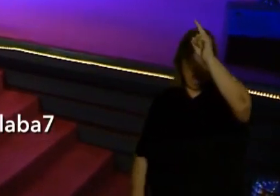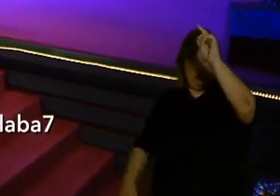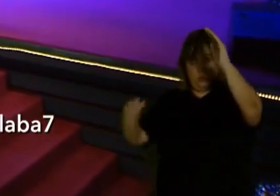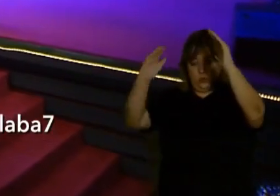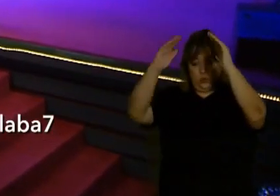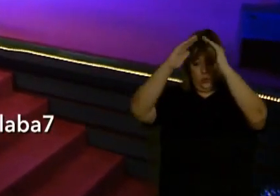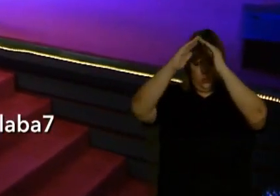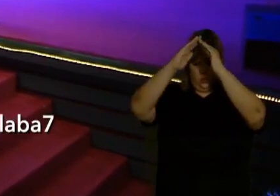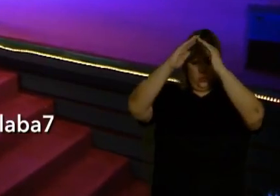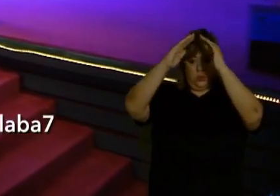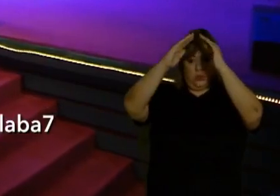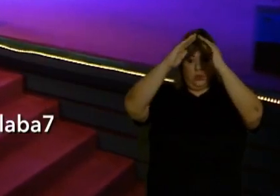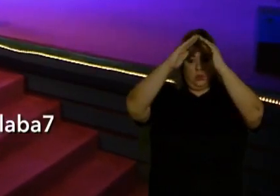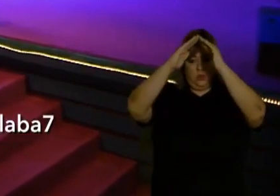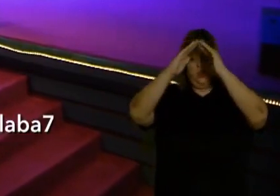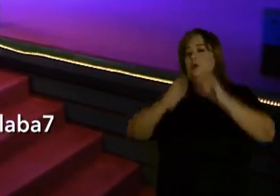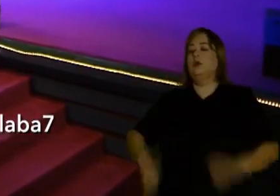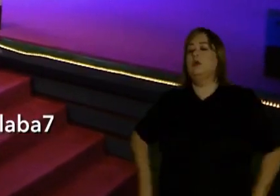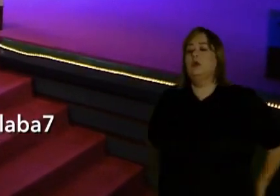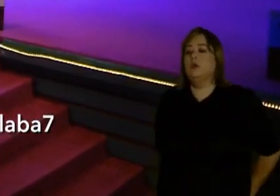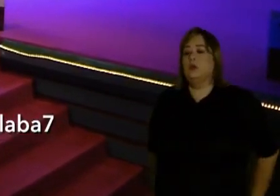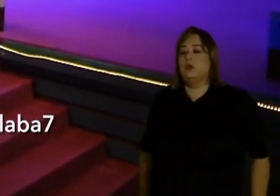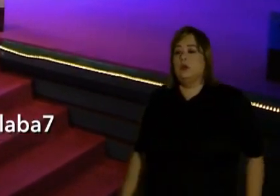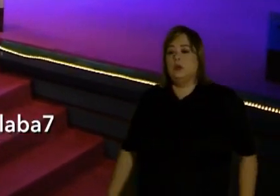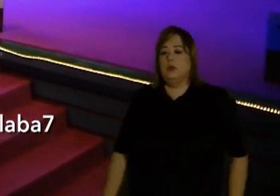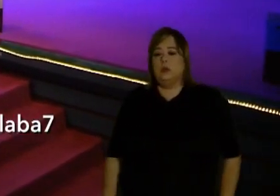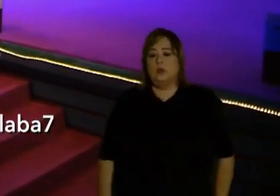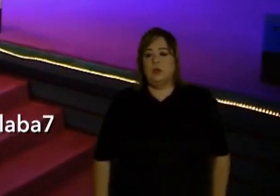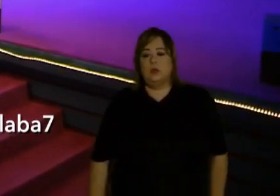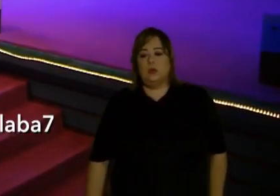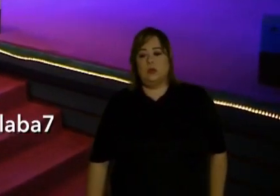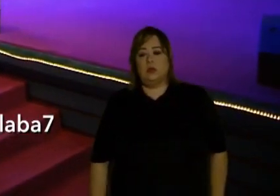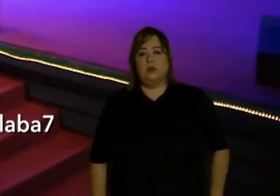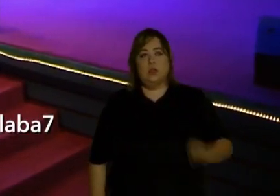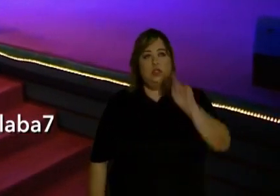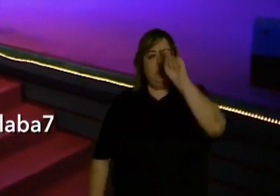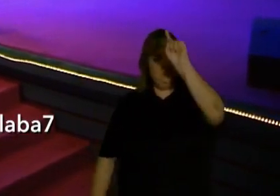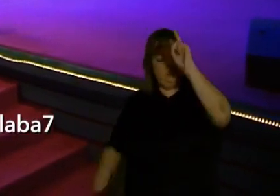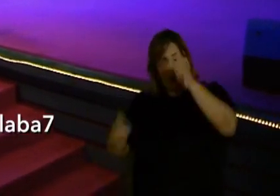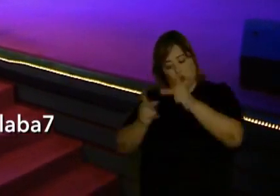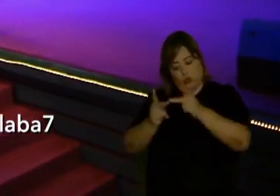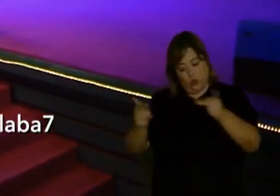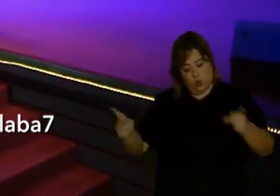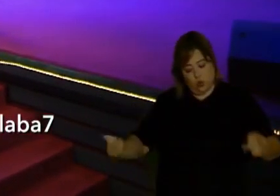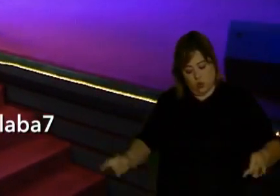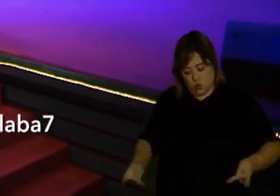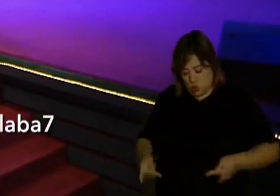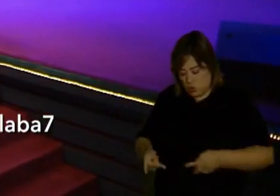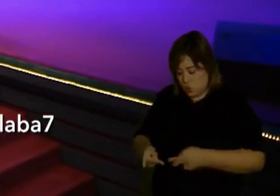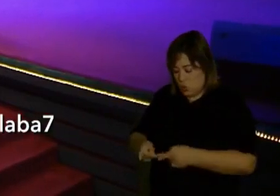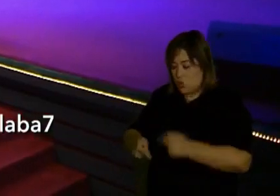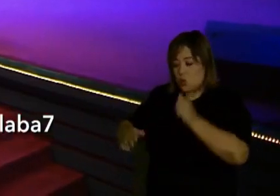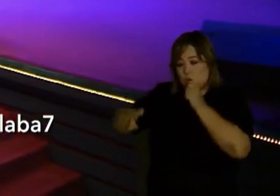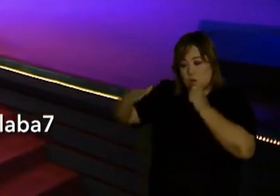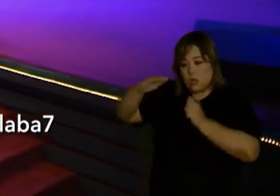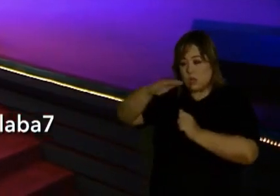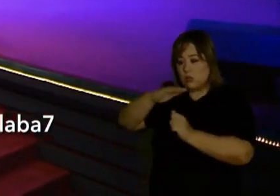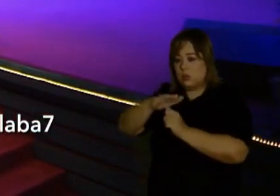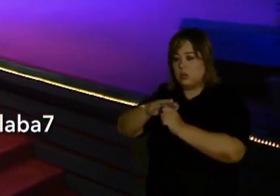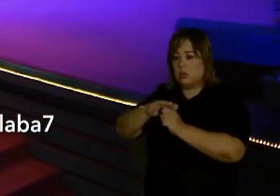Vamos, decláralo conmigo, dile tu lugar. Y tu lugar secreto